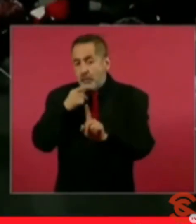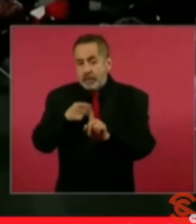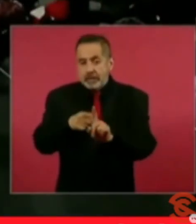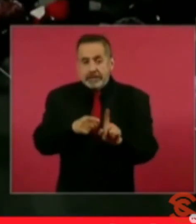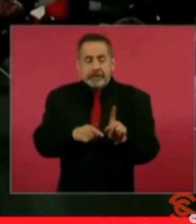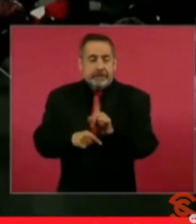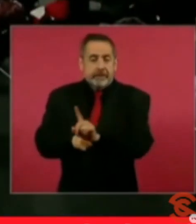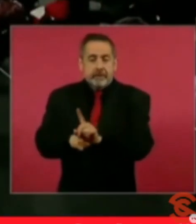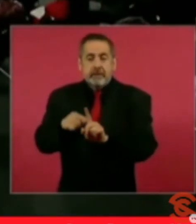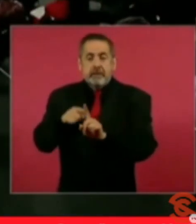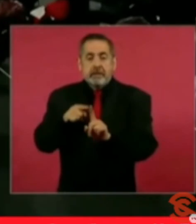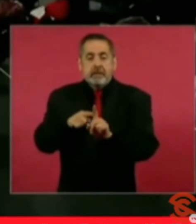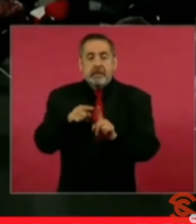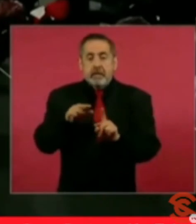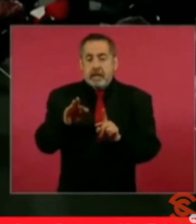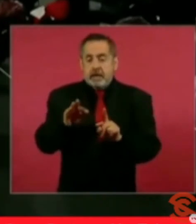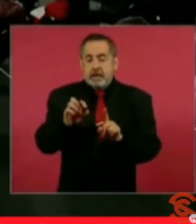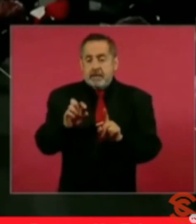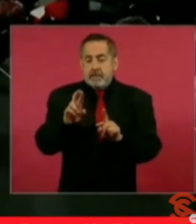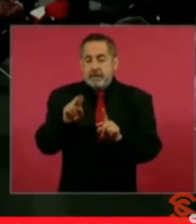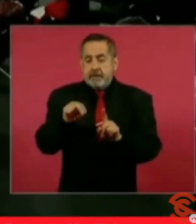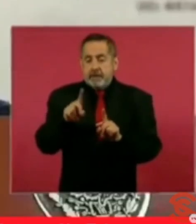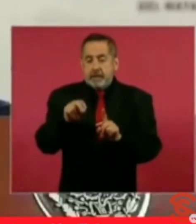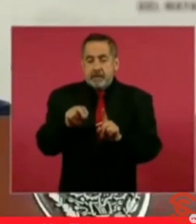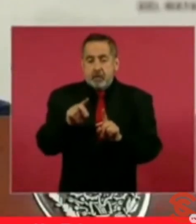era Fernando del Villar.